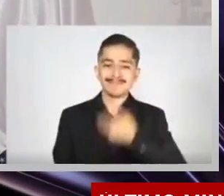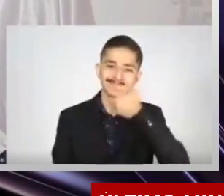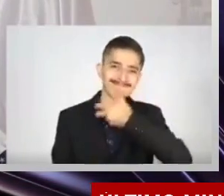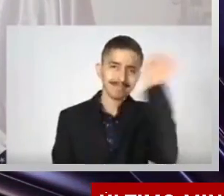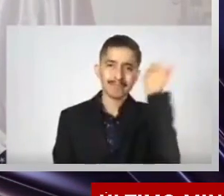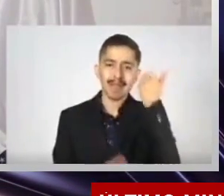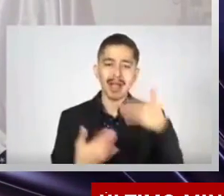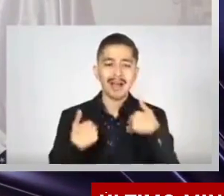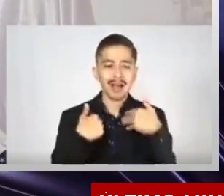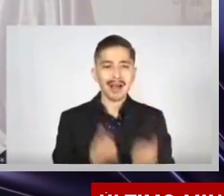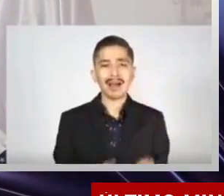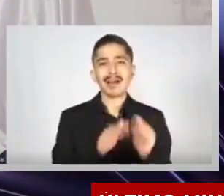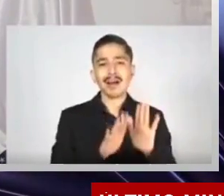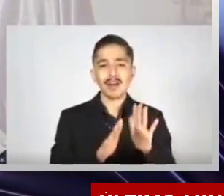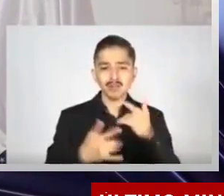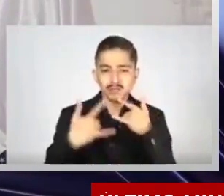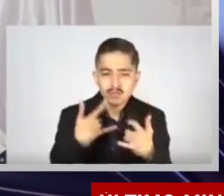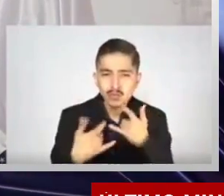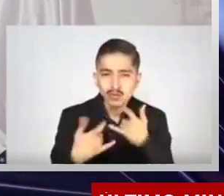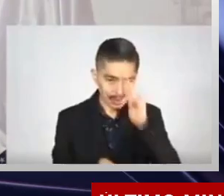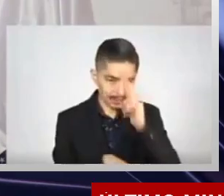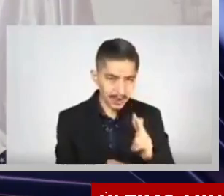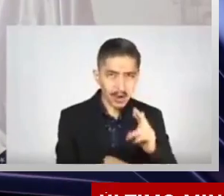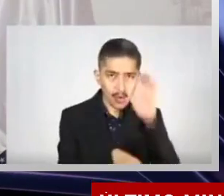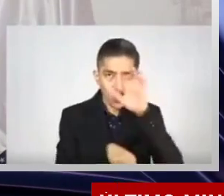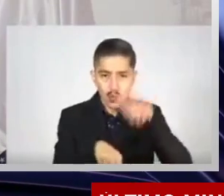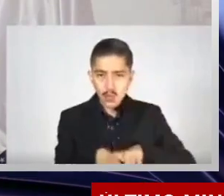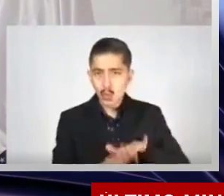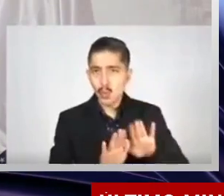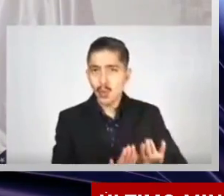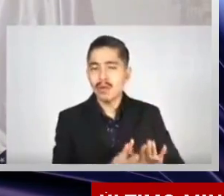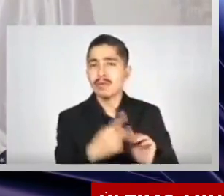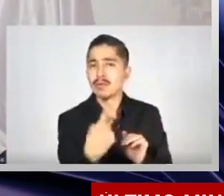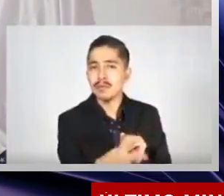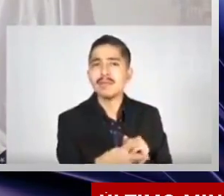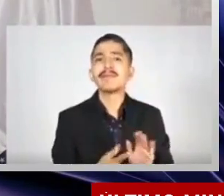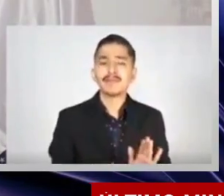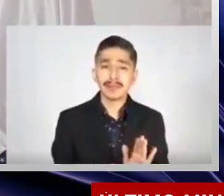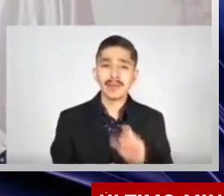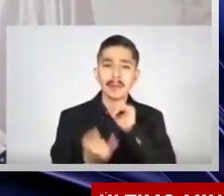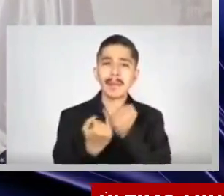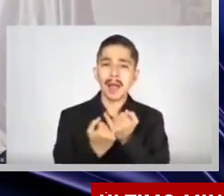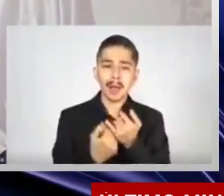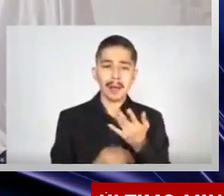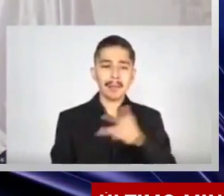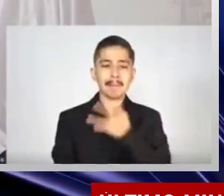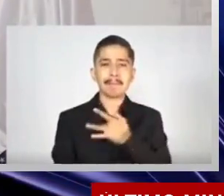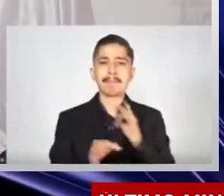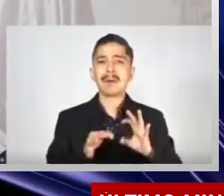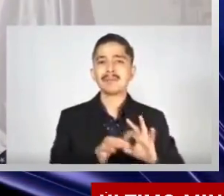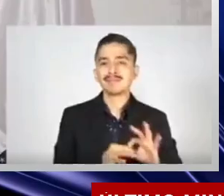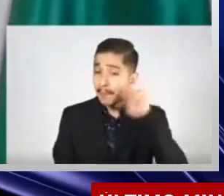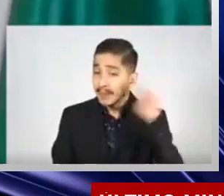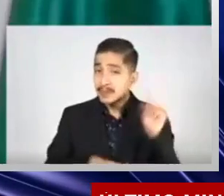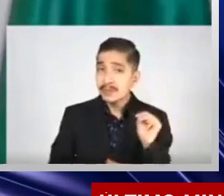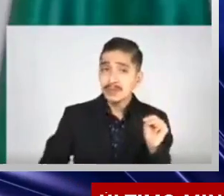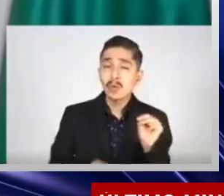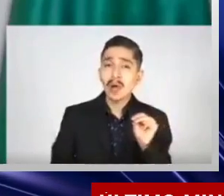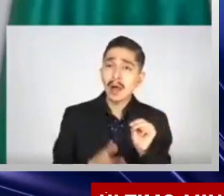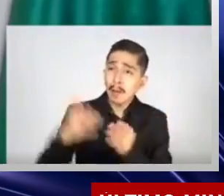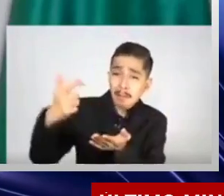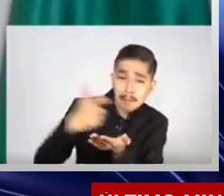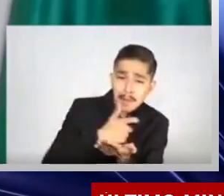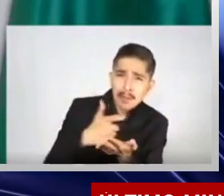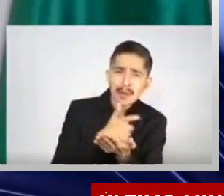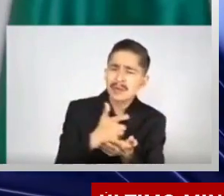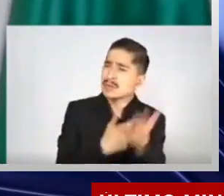poner un presidente que entienda nuestras luchas que respeten nuestra cultura y se identifique con nuestras causas en el caso